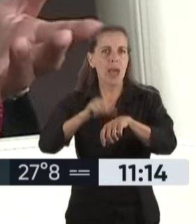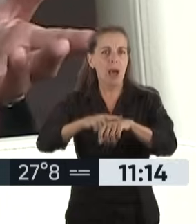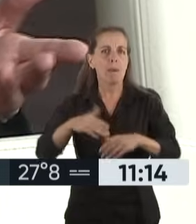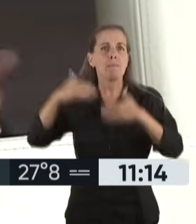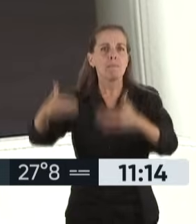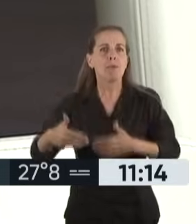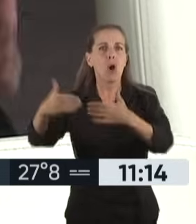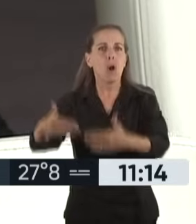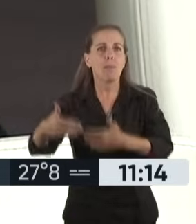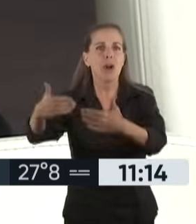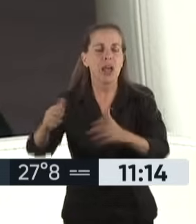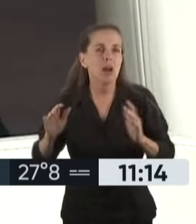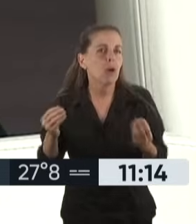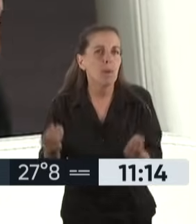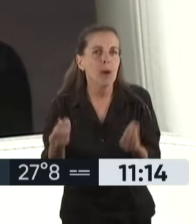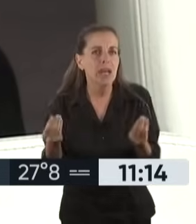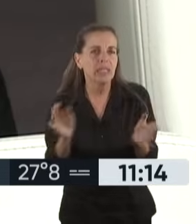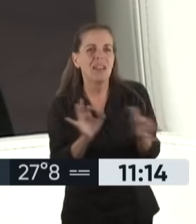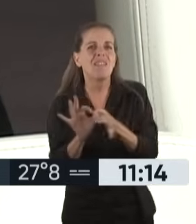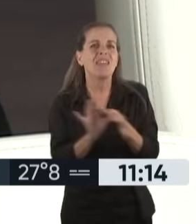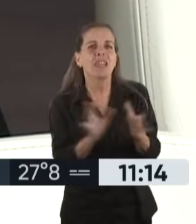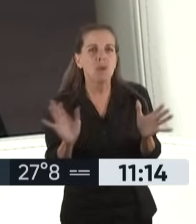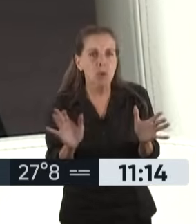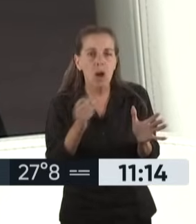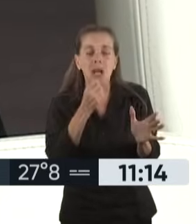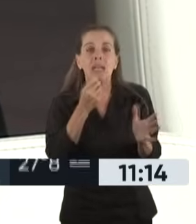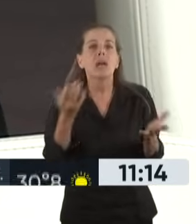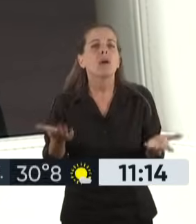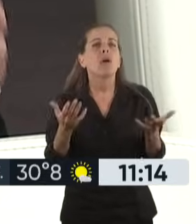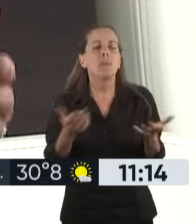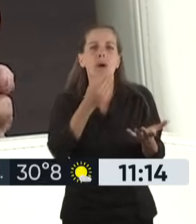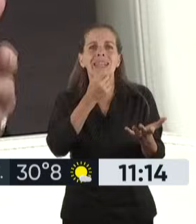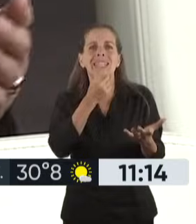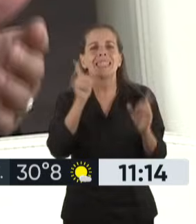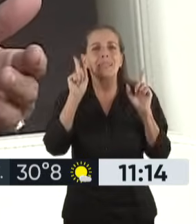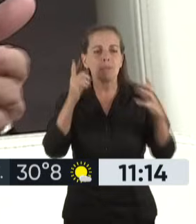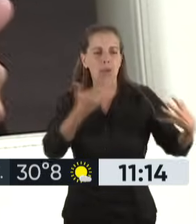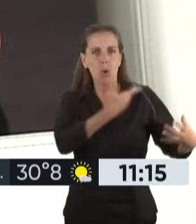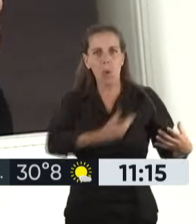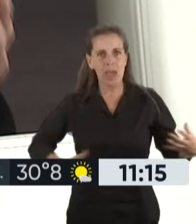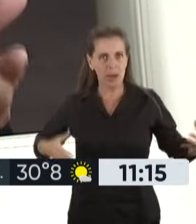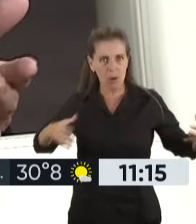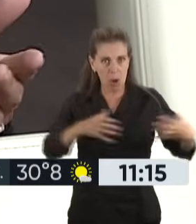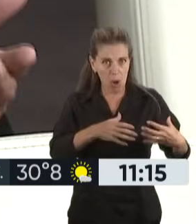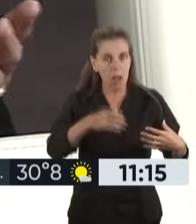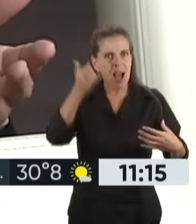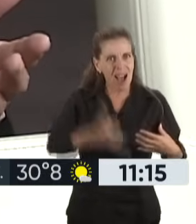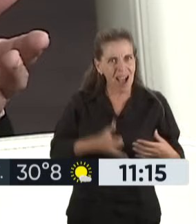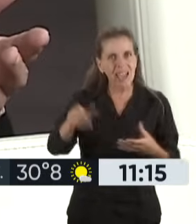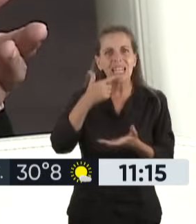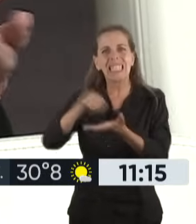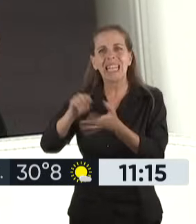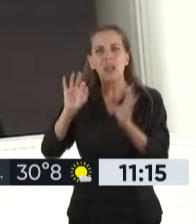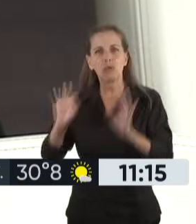que quede más firme, ¿no? O conseguir los votos. Y en ese sentido, ¿cuenta el oficialismo con los votos para aprobarlo o para